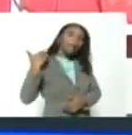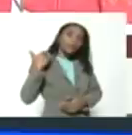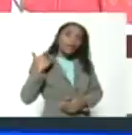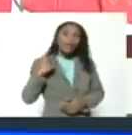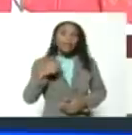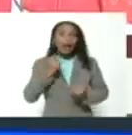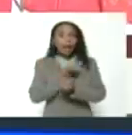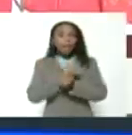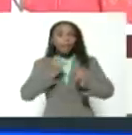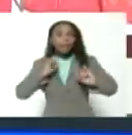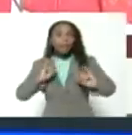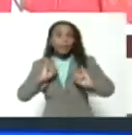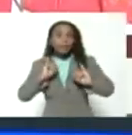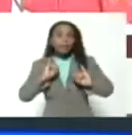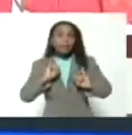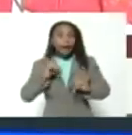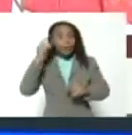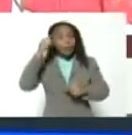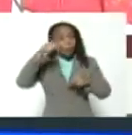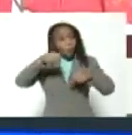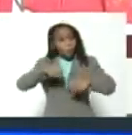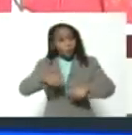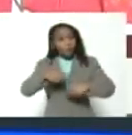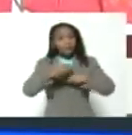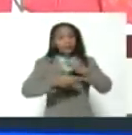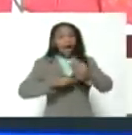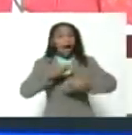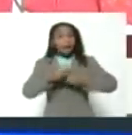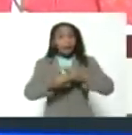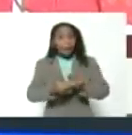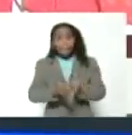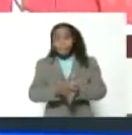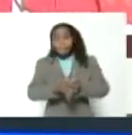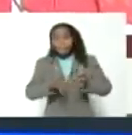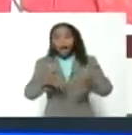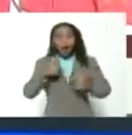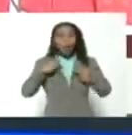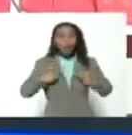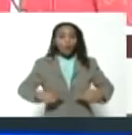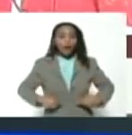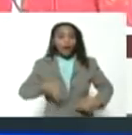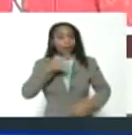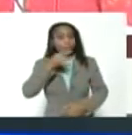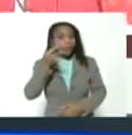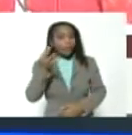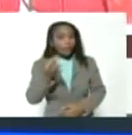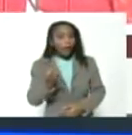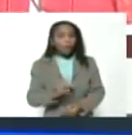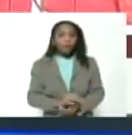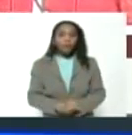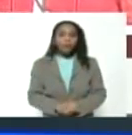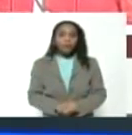la independencia, que en el día de hoy se hace más humana y más realista.